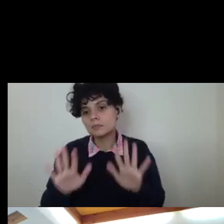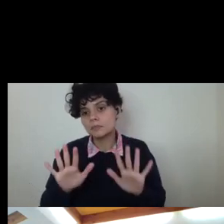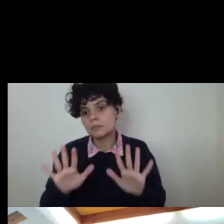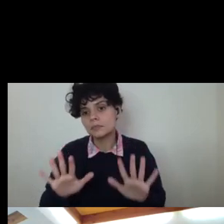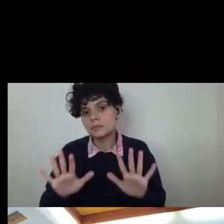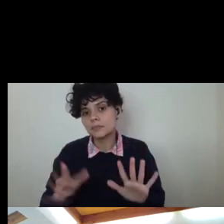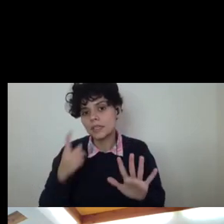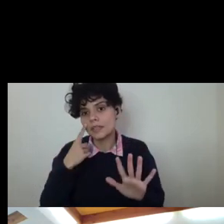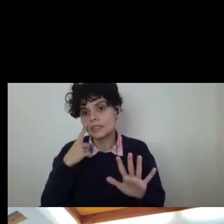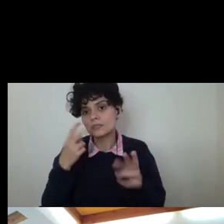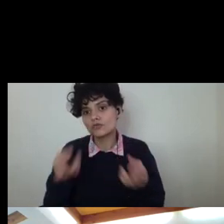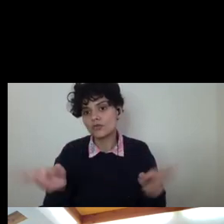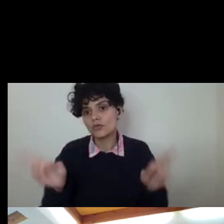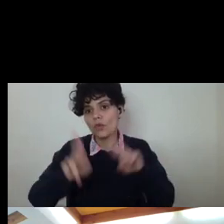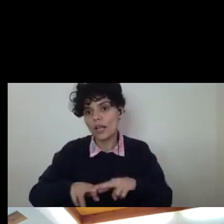restaurar.